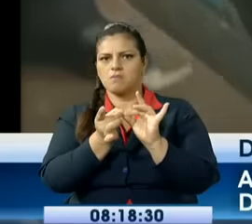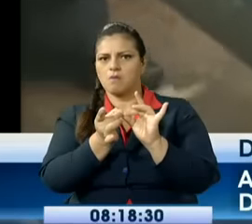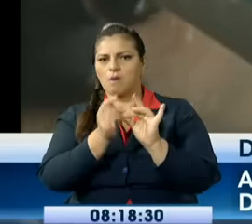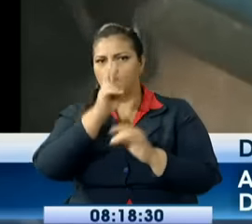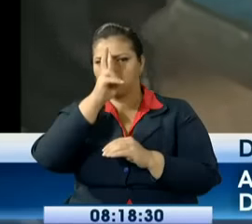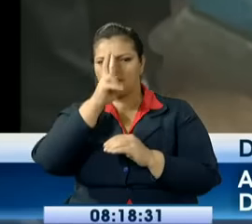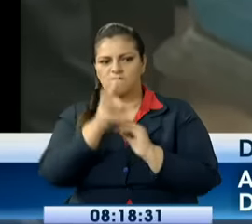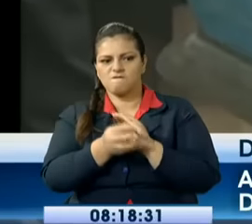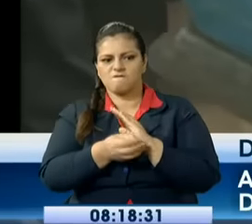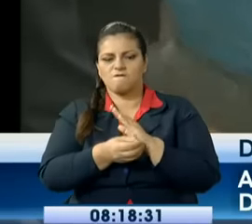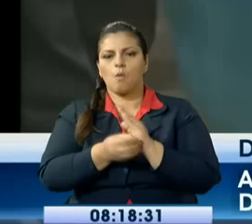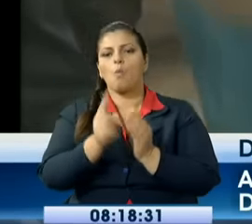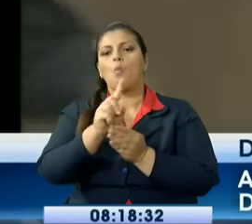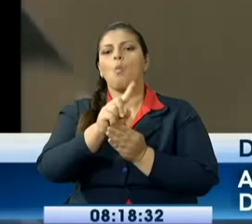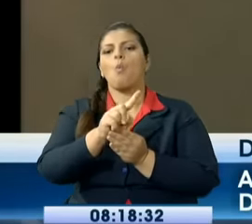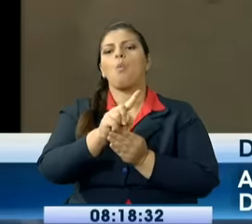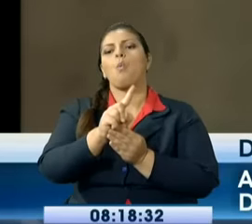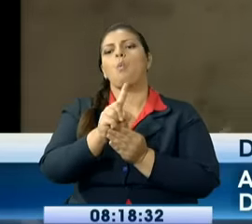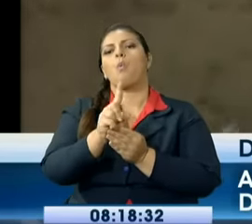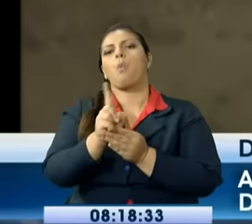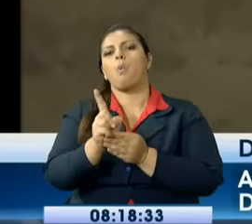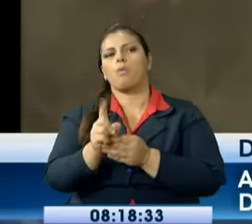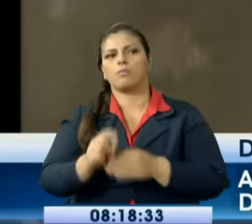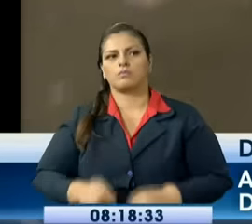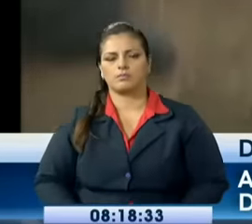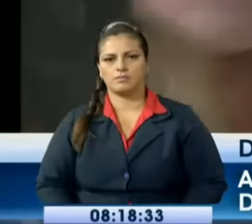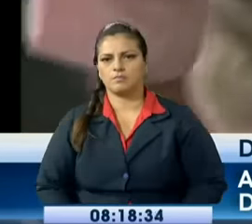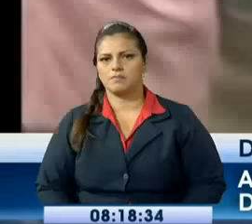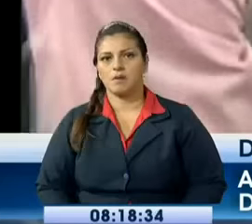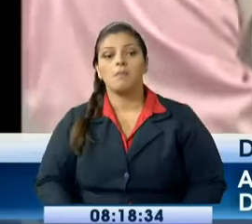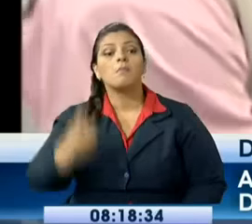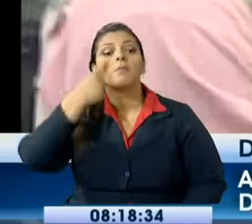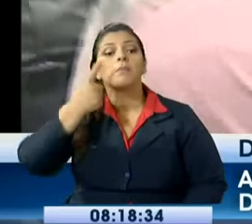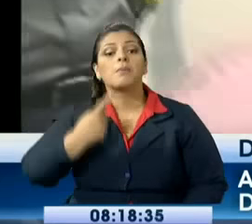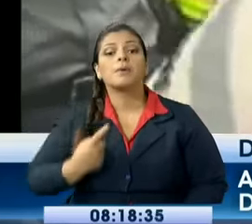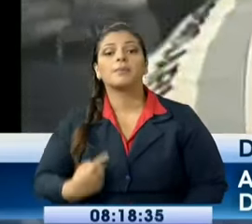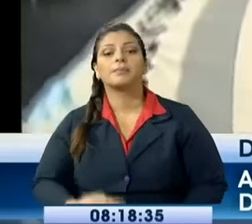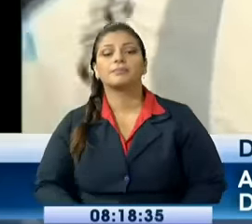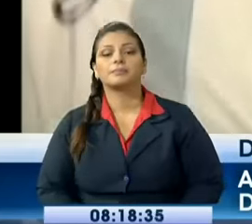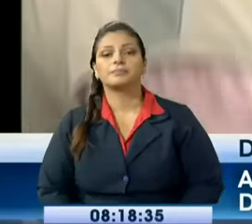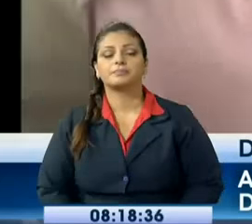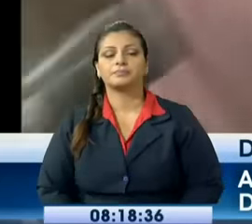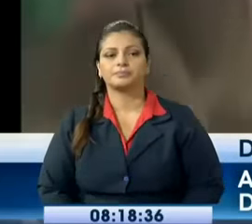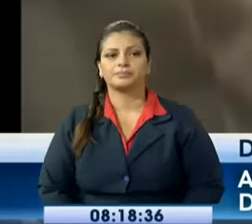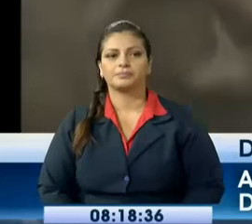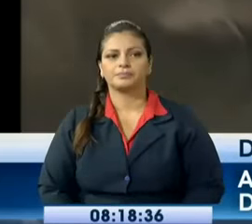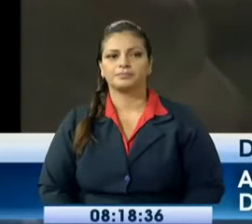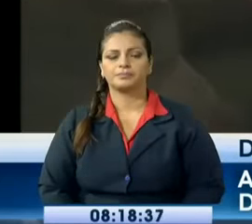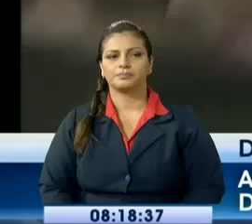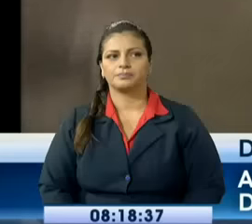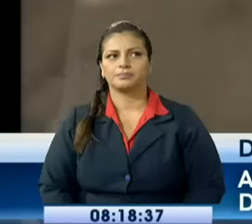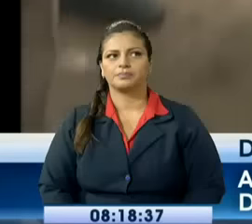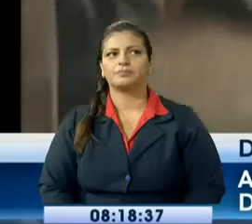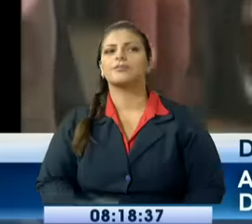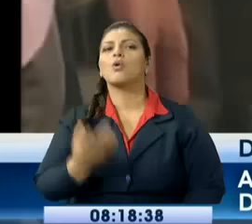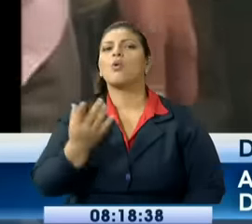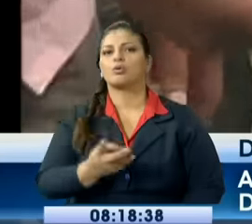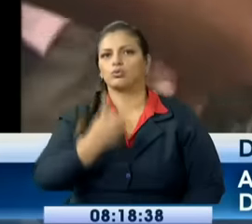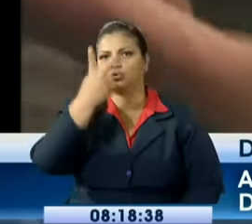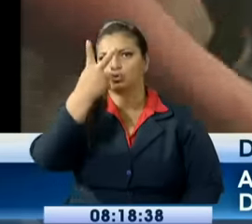en este momento comprobar, por favor? Por supuesto. Tiene ahí el peso oficial que tiene la... A ver, ¿cuánto tiene esto? Un ratito. ¿Esto cuánto tiene?